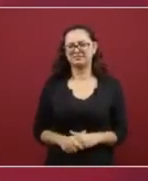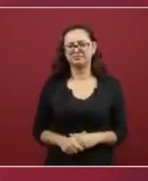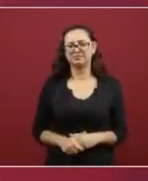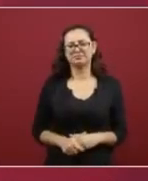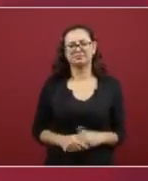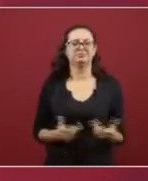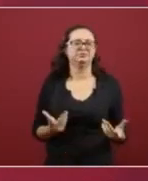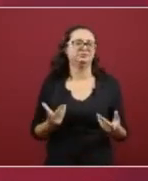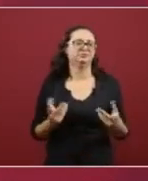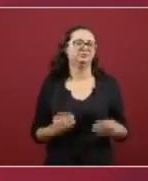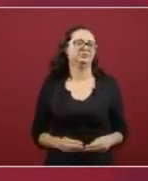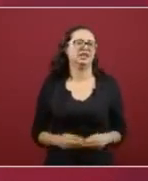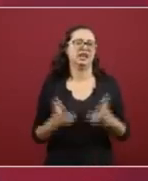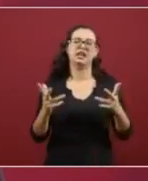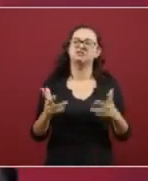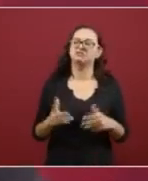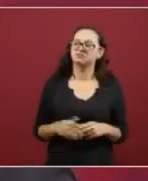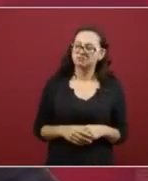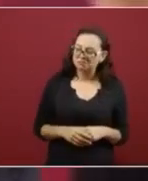consigna